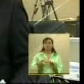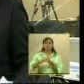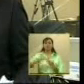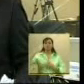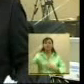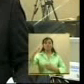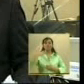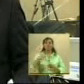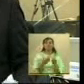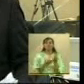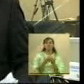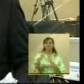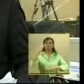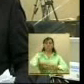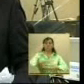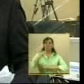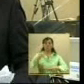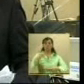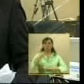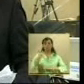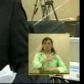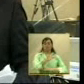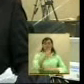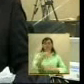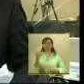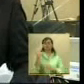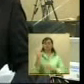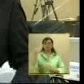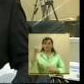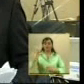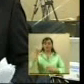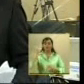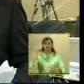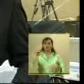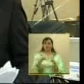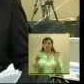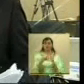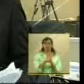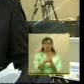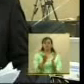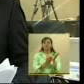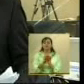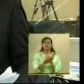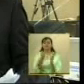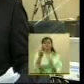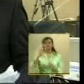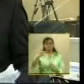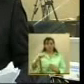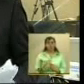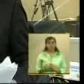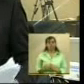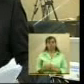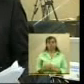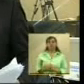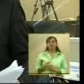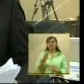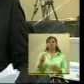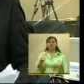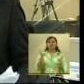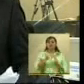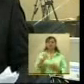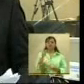servicio pasivo o de exmilitares, teniendo derecho de acuerdo a la ley de servicio hospitalario, retiro, cesantía, de acuerdo al caso y sobre todo